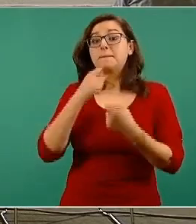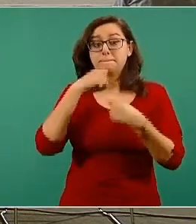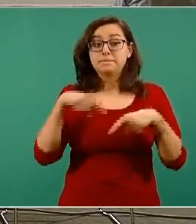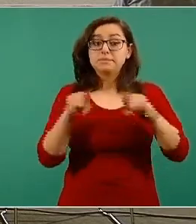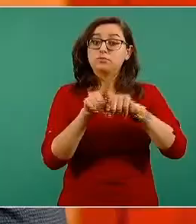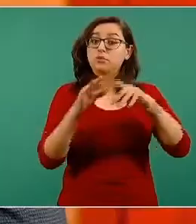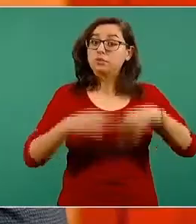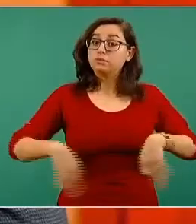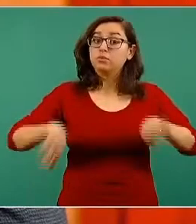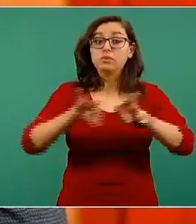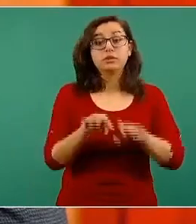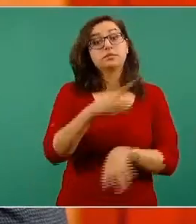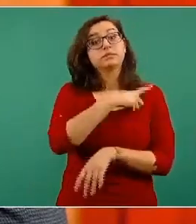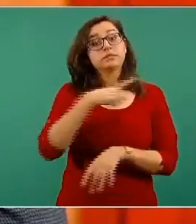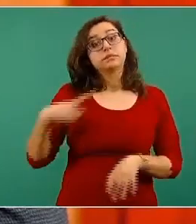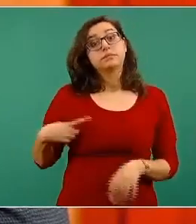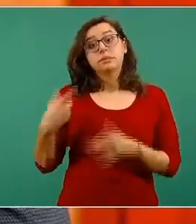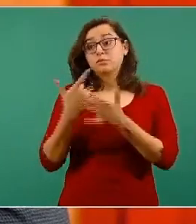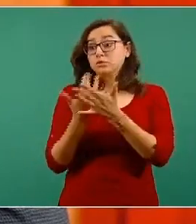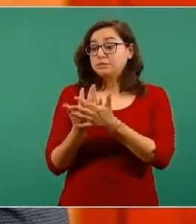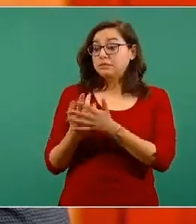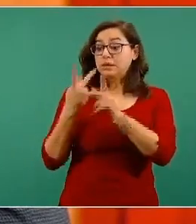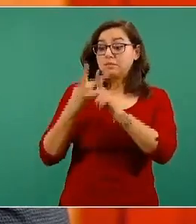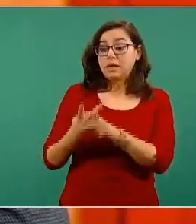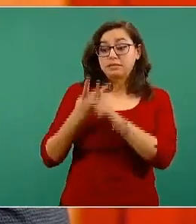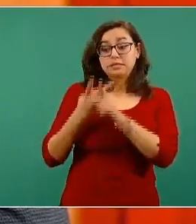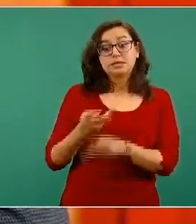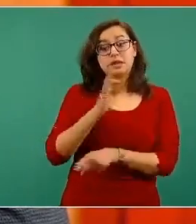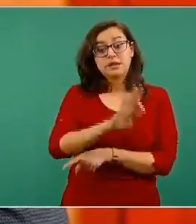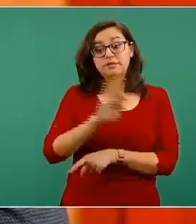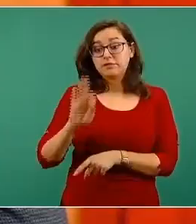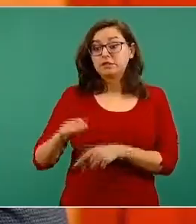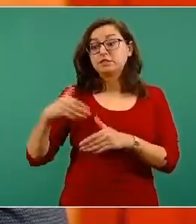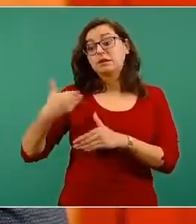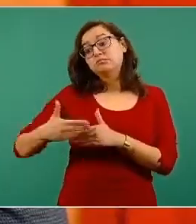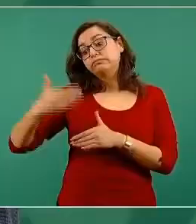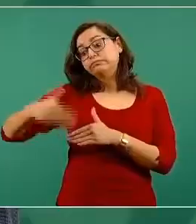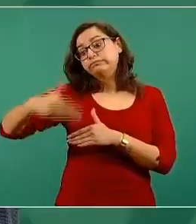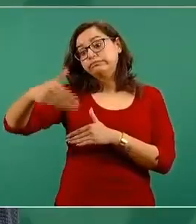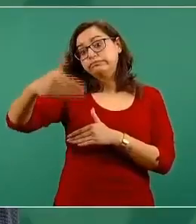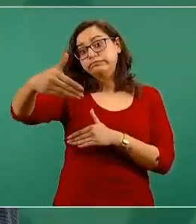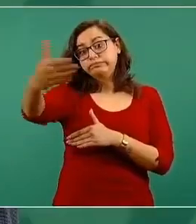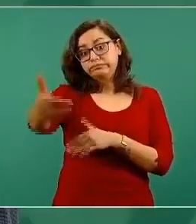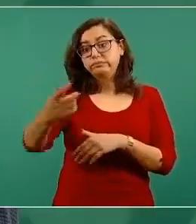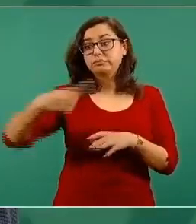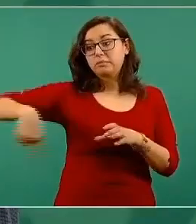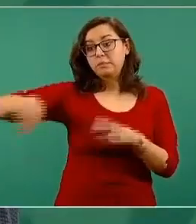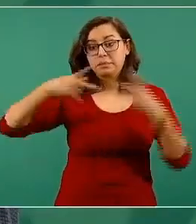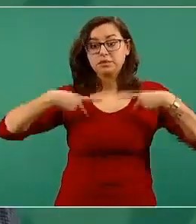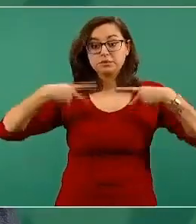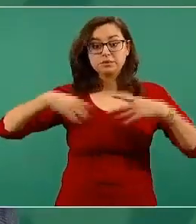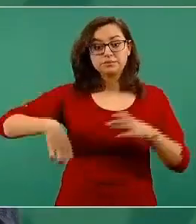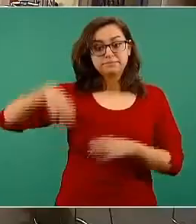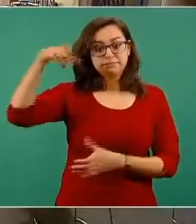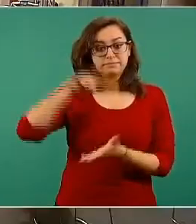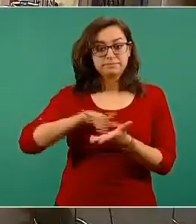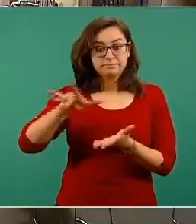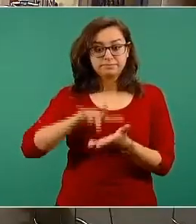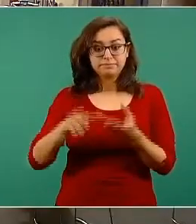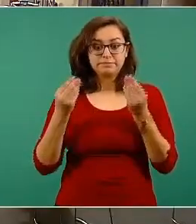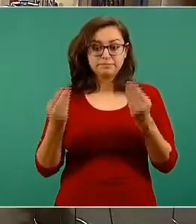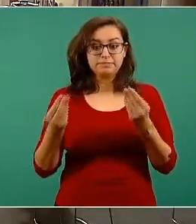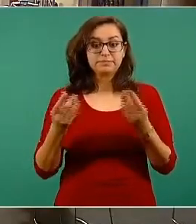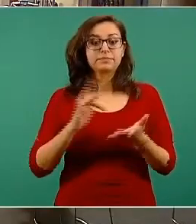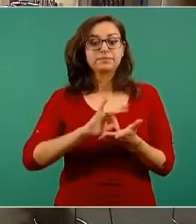nuestro grupo que nos toque para la vacunación y apoyemos mucho a los adultos mayores en esta situación.